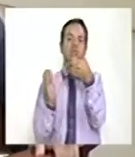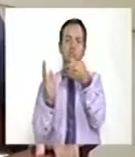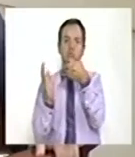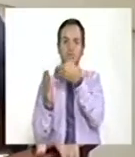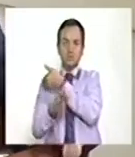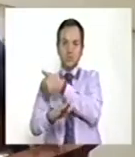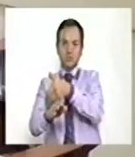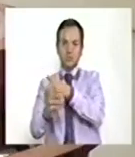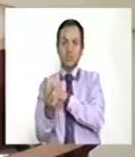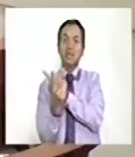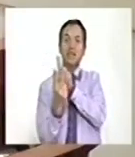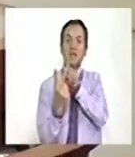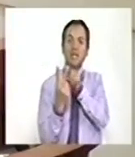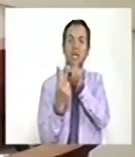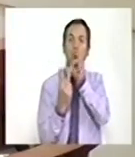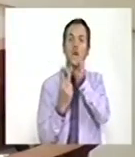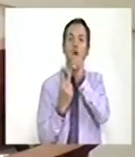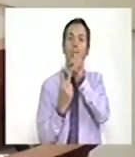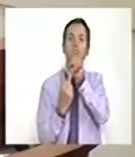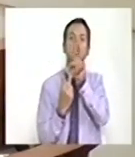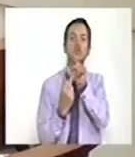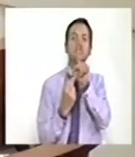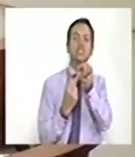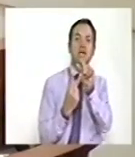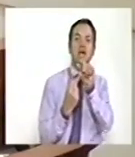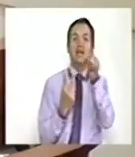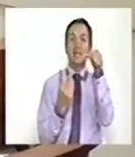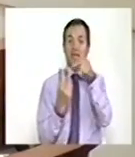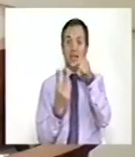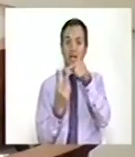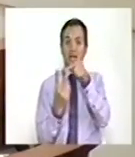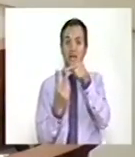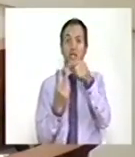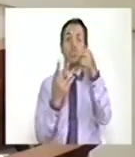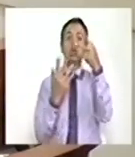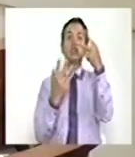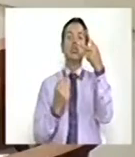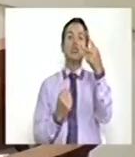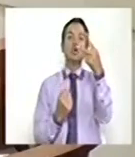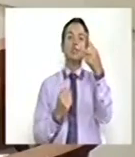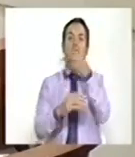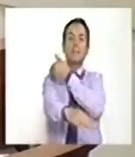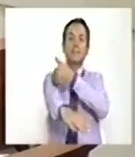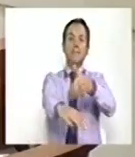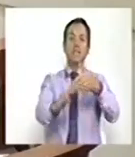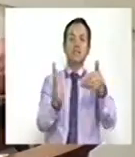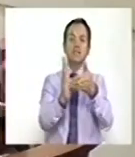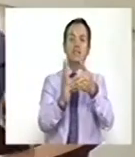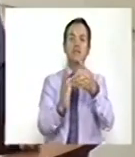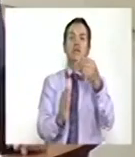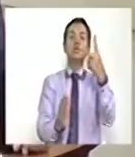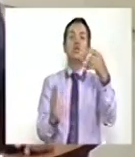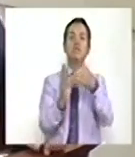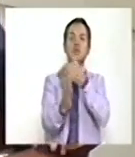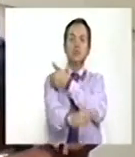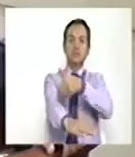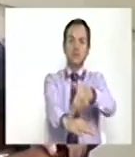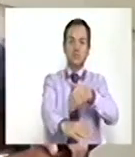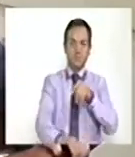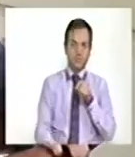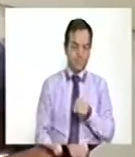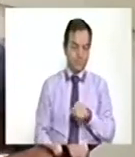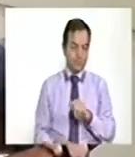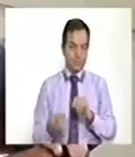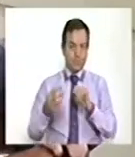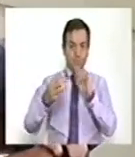Y por último, utilización de asunto sometido